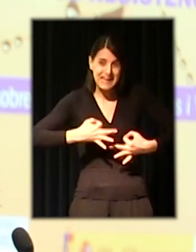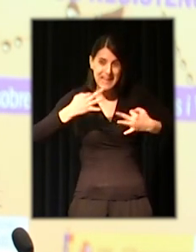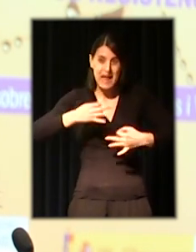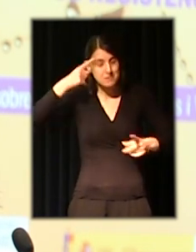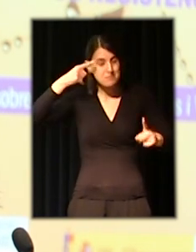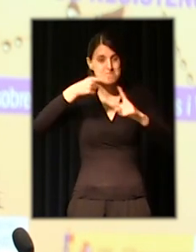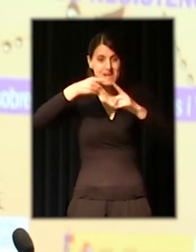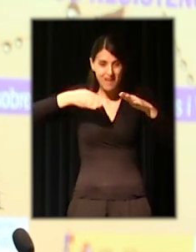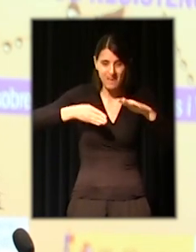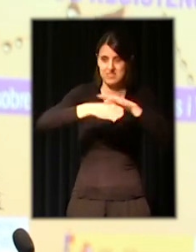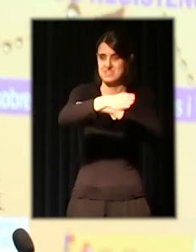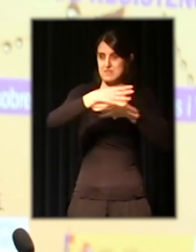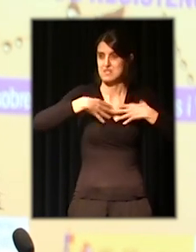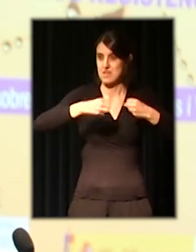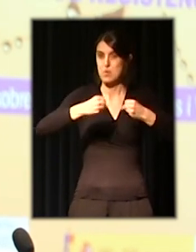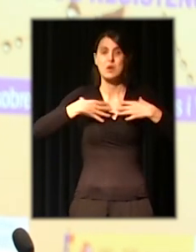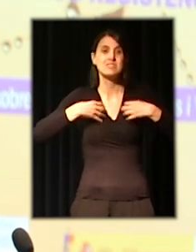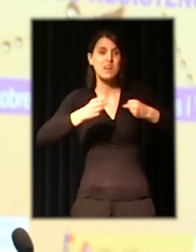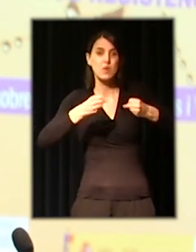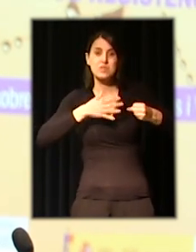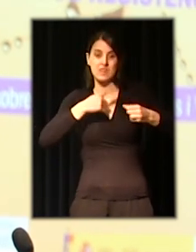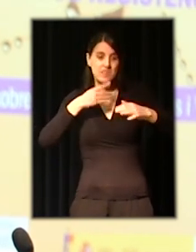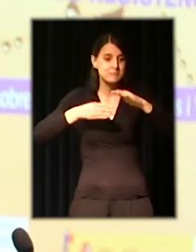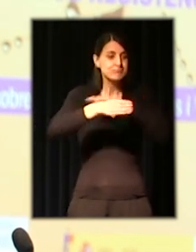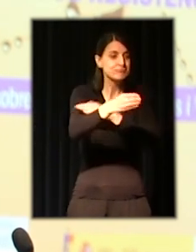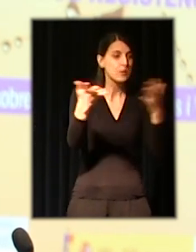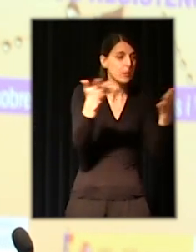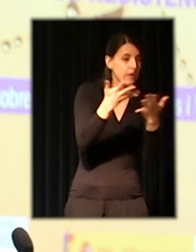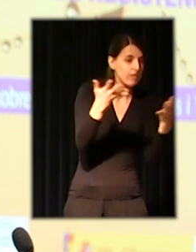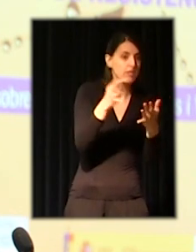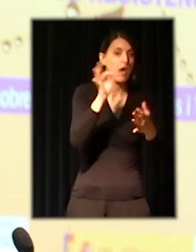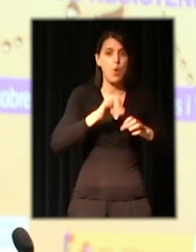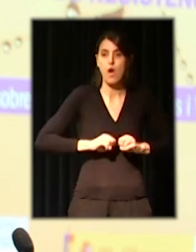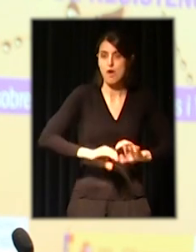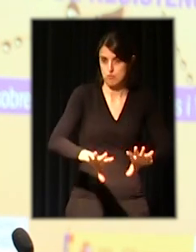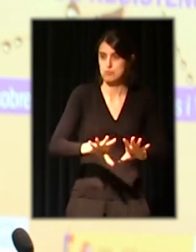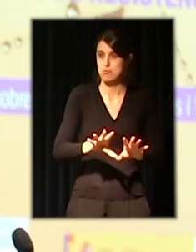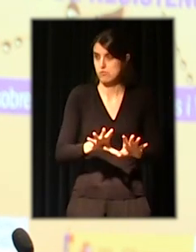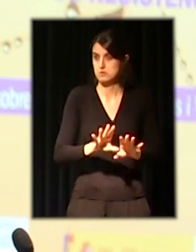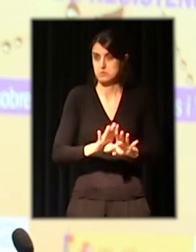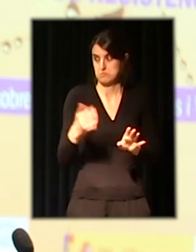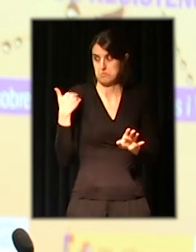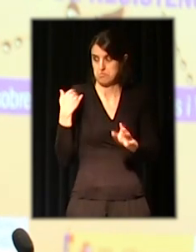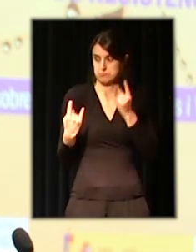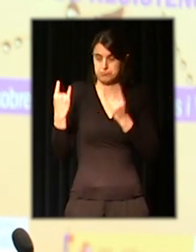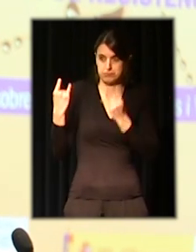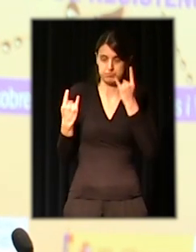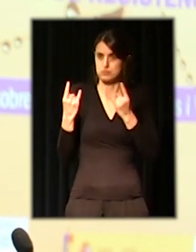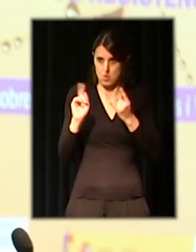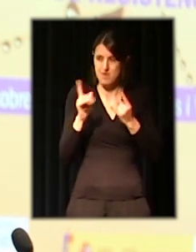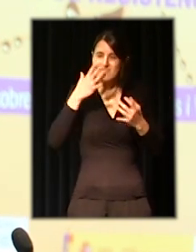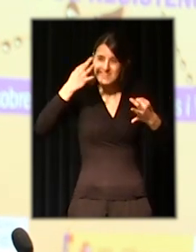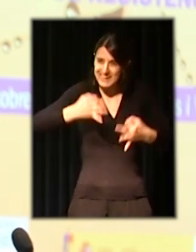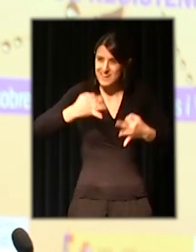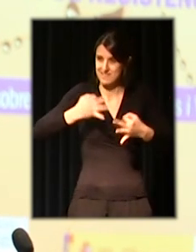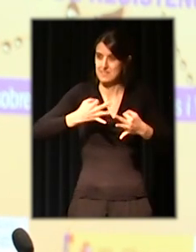accesible la salud. Cuando digo la salud, no solamente es el acceso a las urgencias o el acceso al aborto, como algunos de los casos últimos que hemos tenido, sino